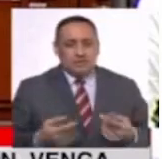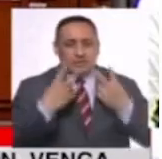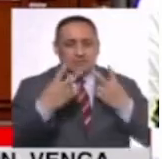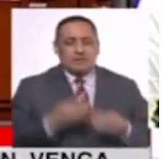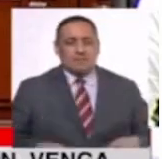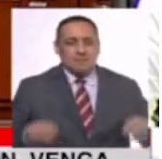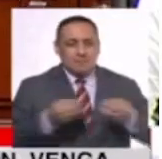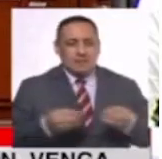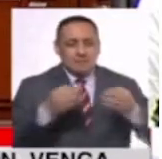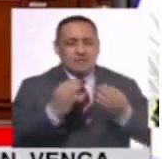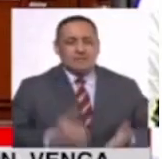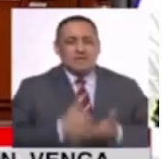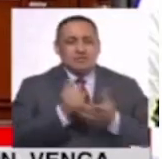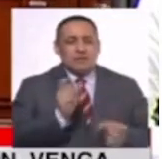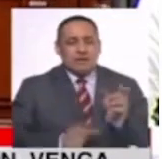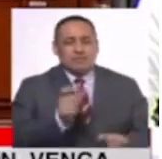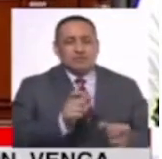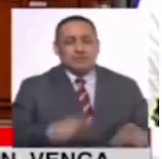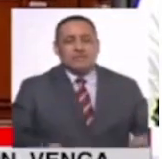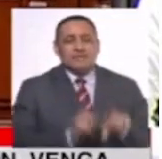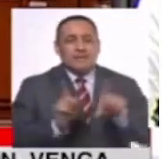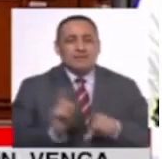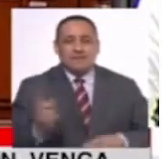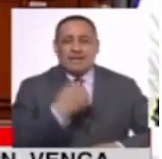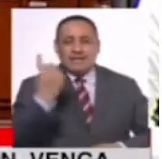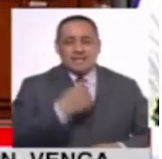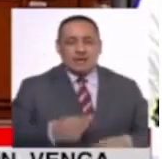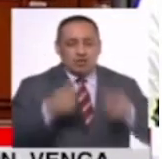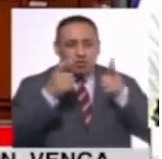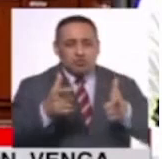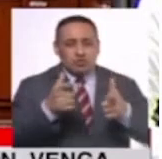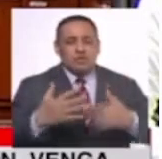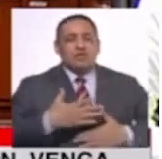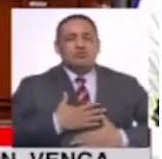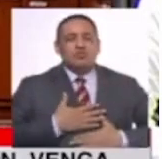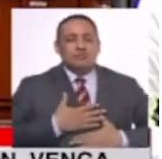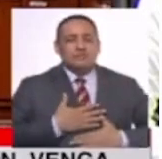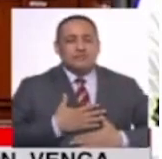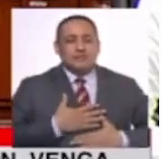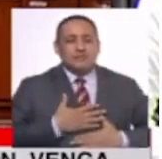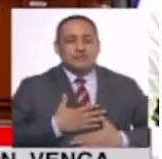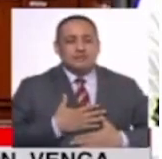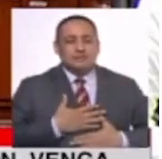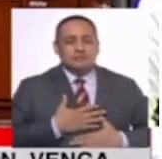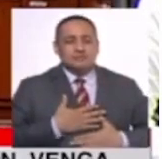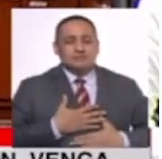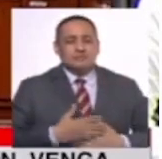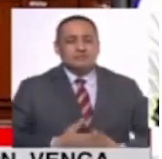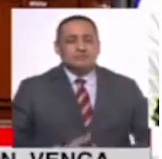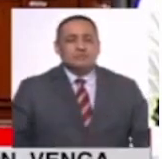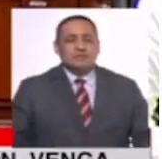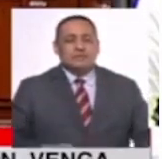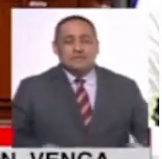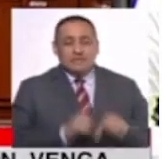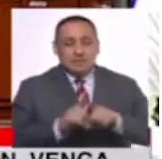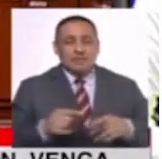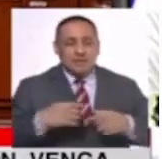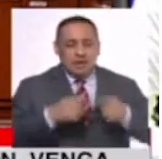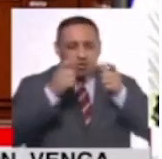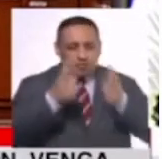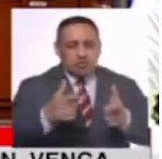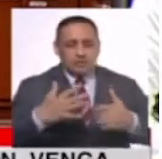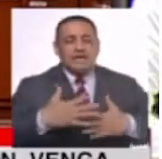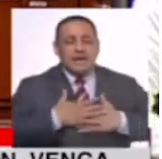el mayor bienestar de la población y de la seguridad de nuestras y la seguridad de